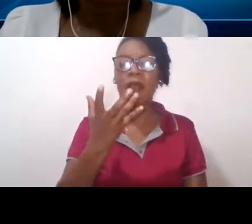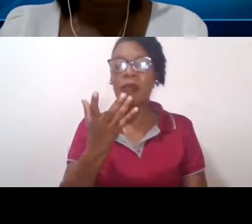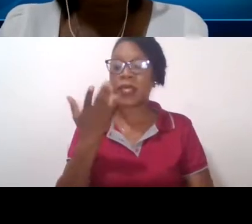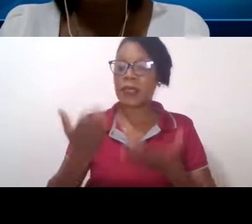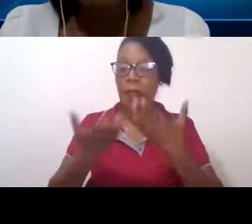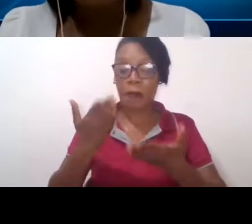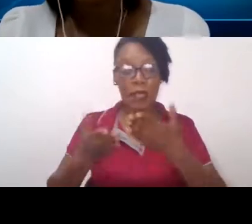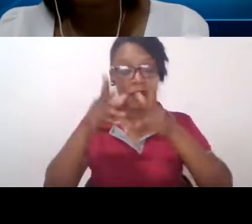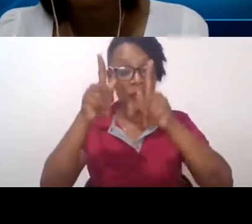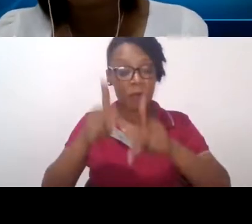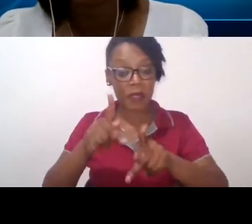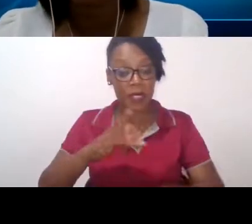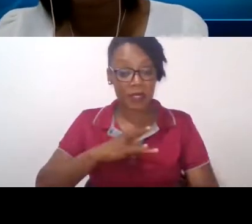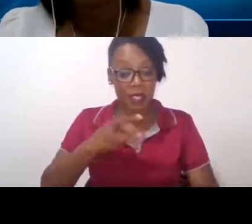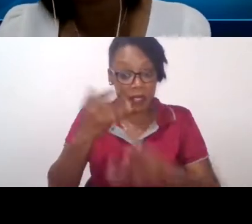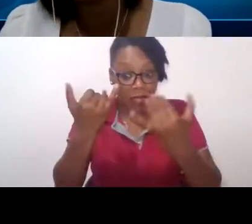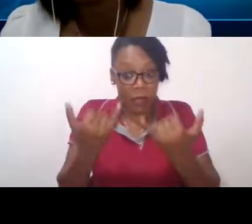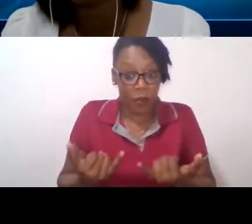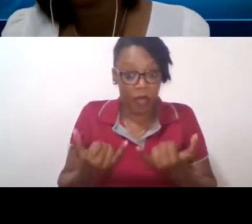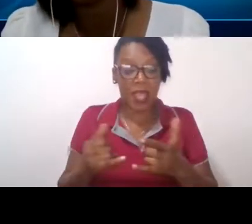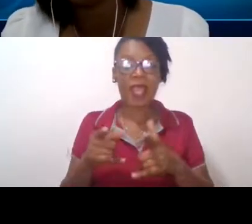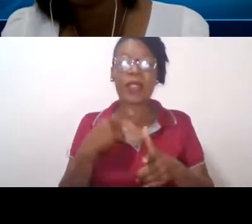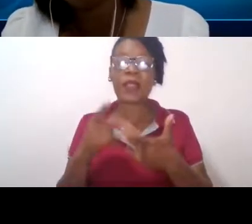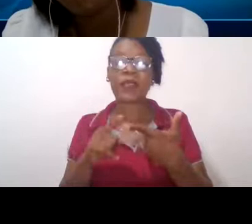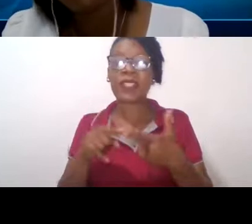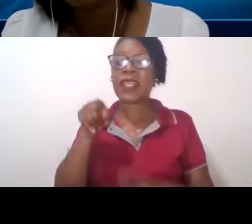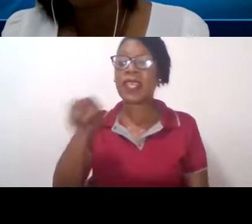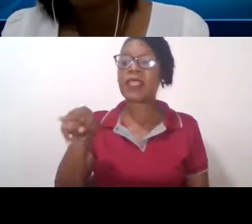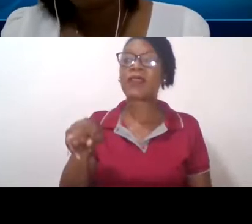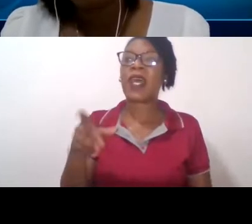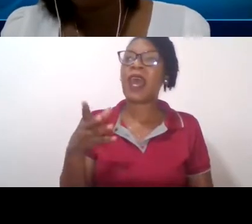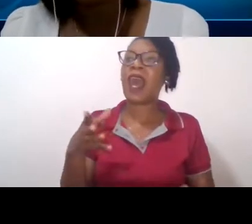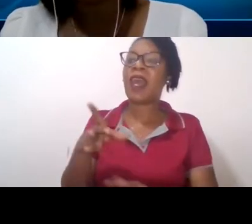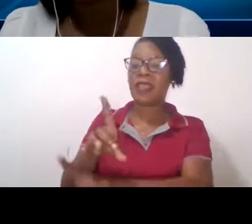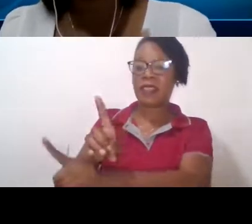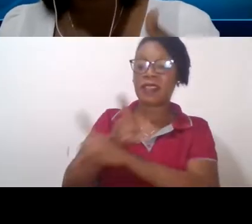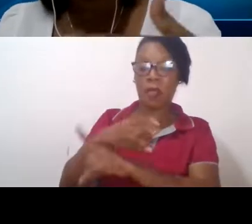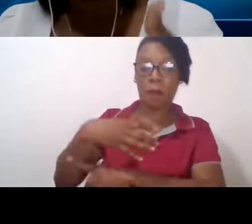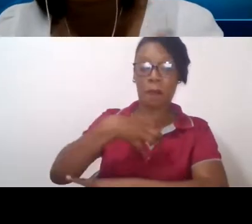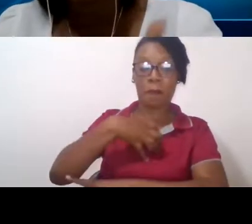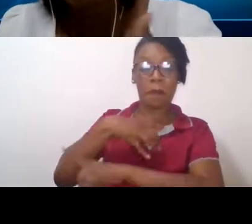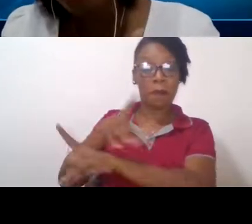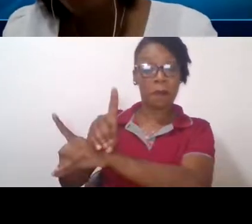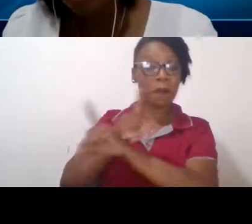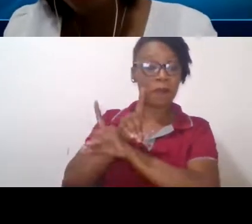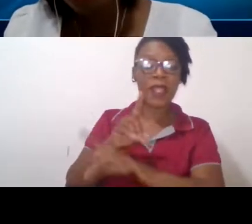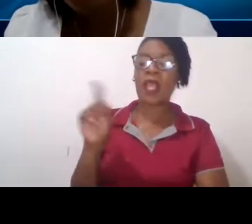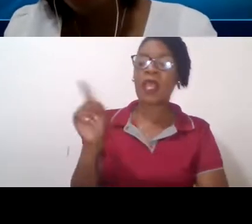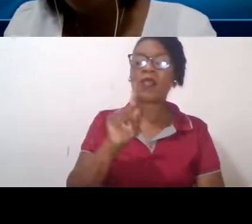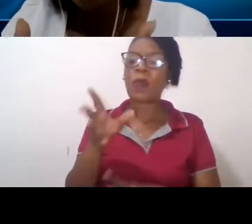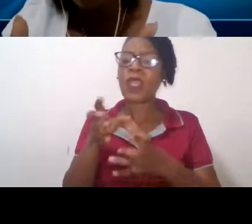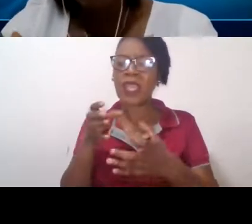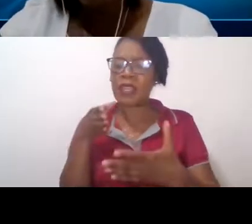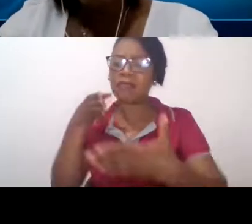sintiendo en ese momento es una autodefensa. no está buscando atacarme, o sea, su